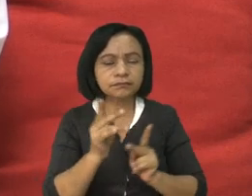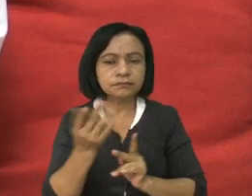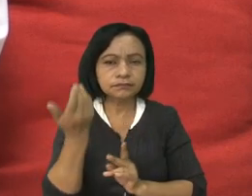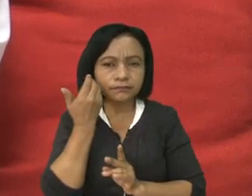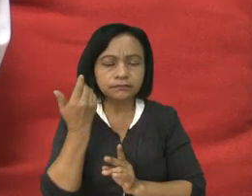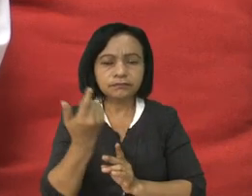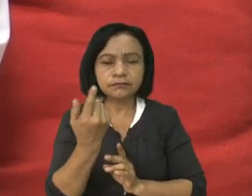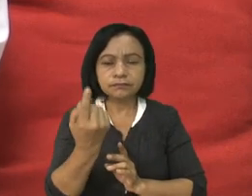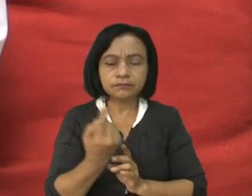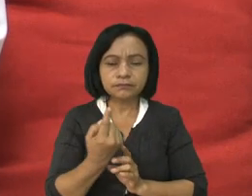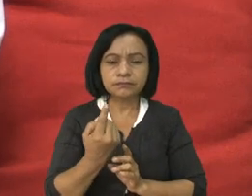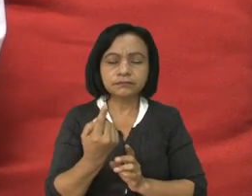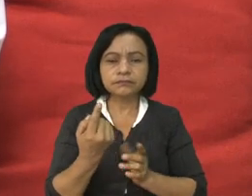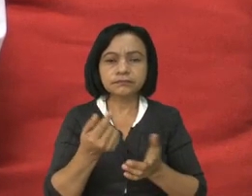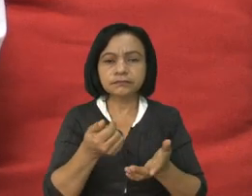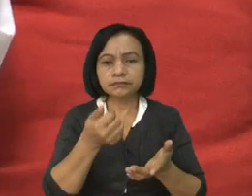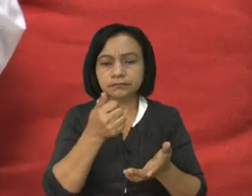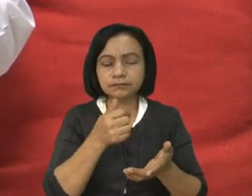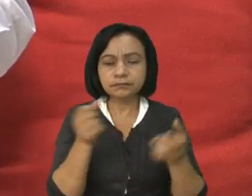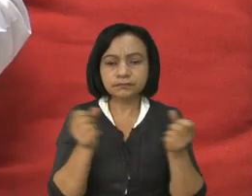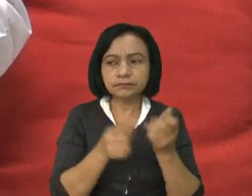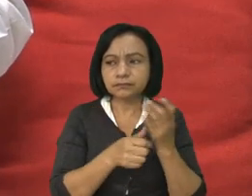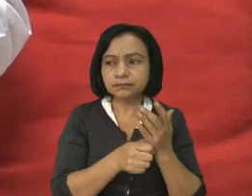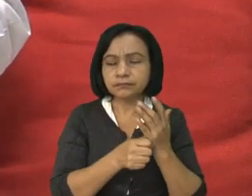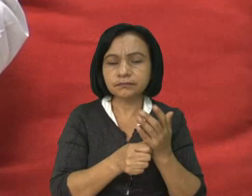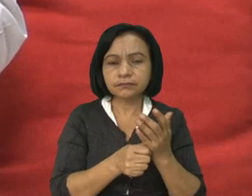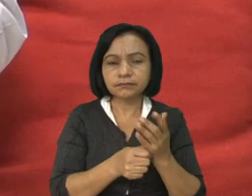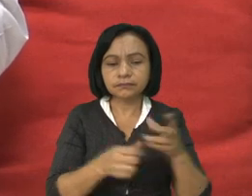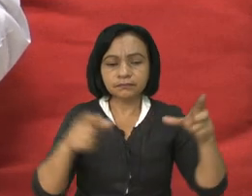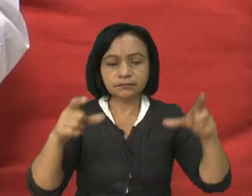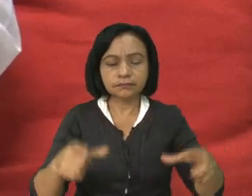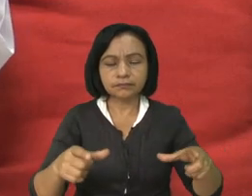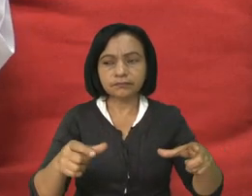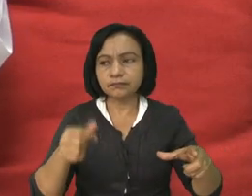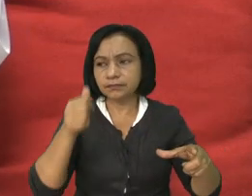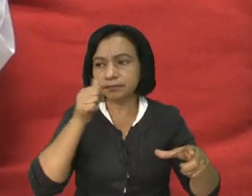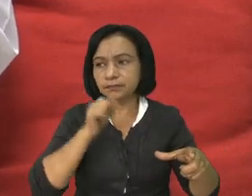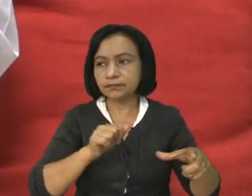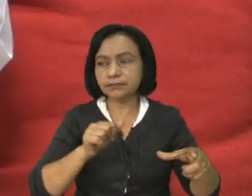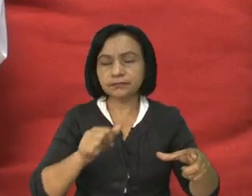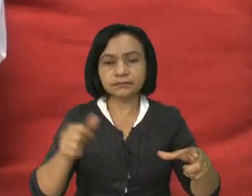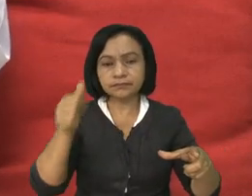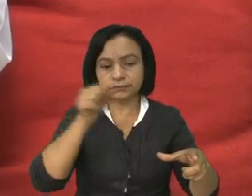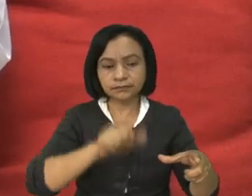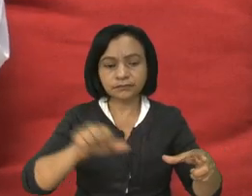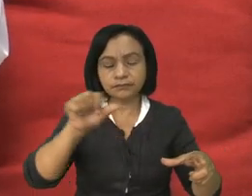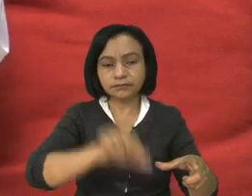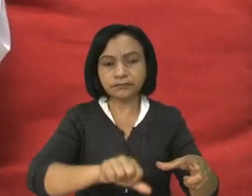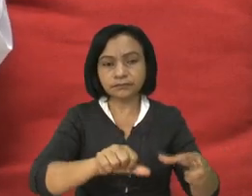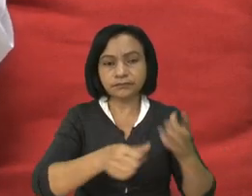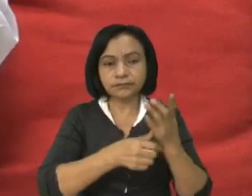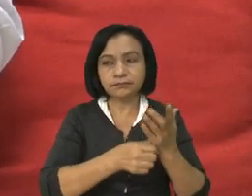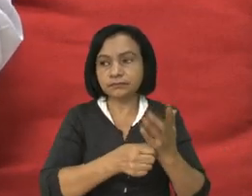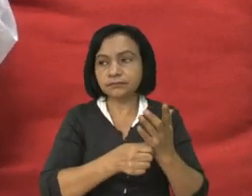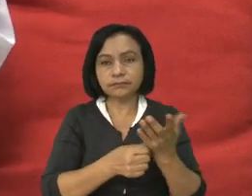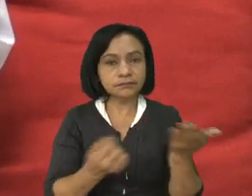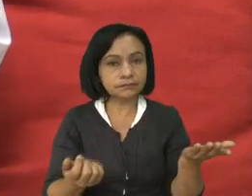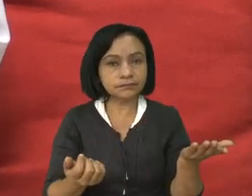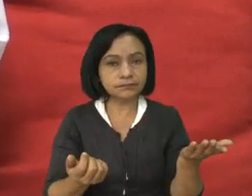dicen que ellos, para descongelar la carne, ellos ponen una pana, le ponen la carne y le ponen agua.